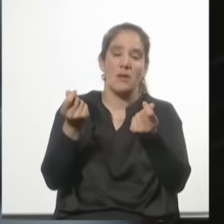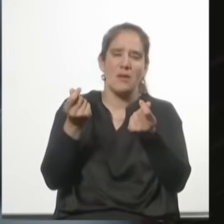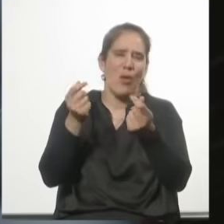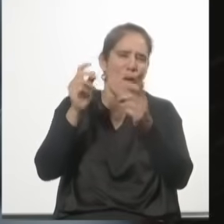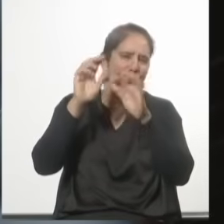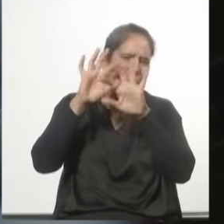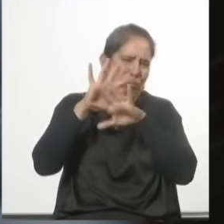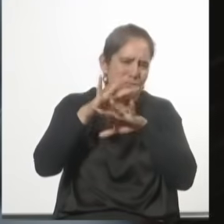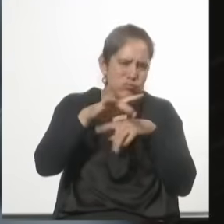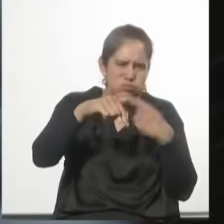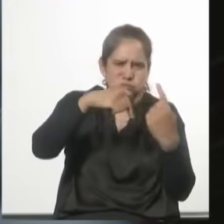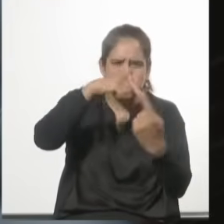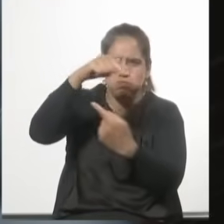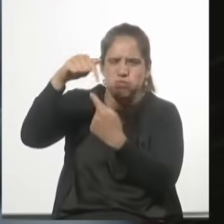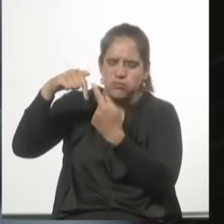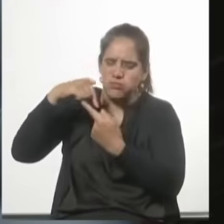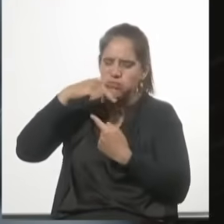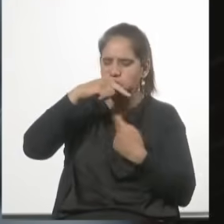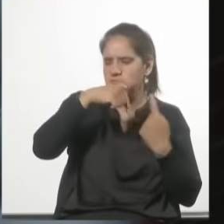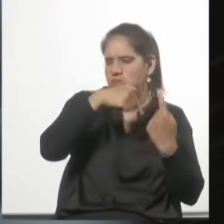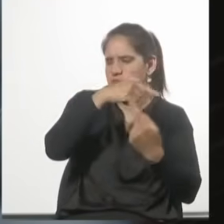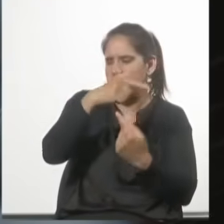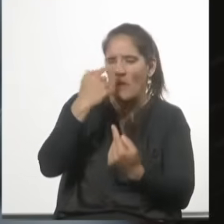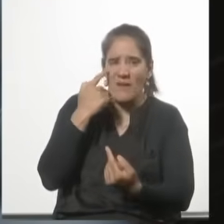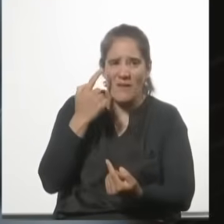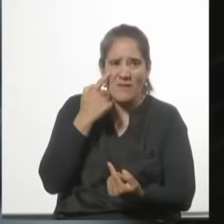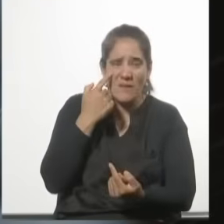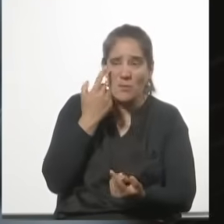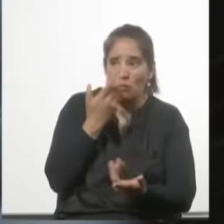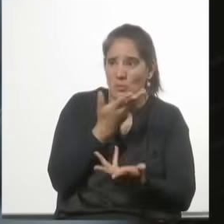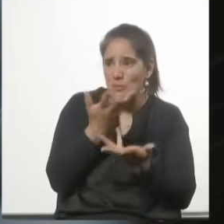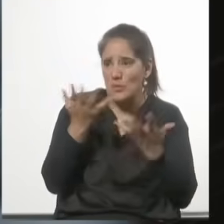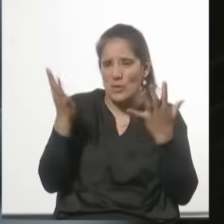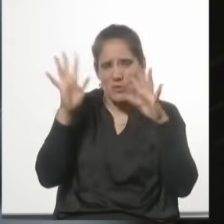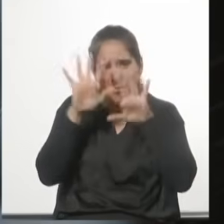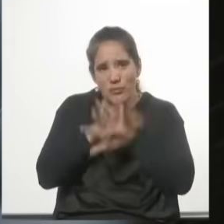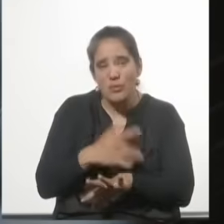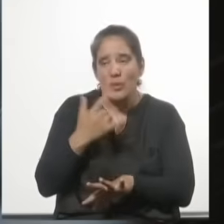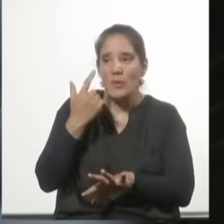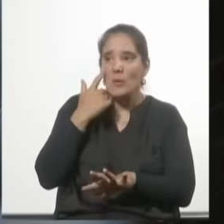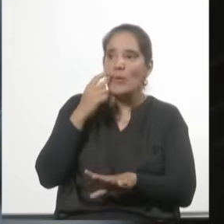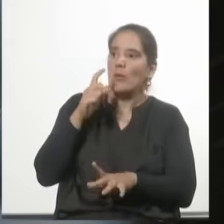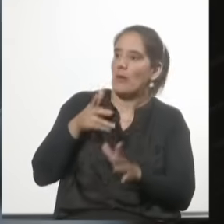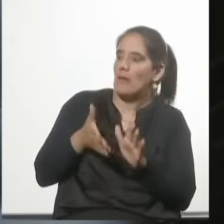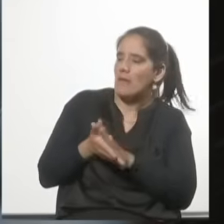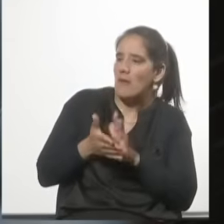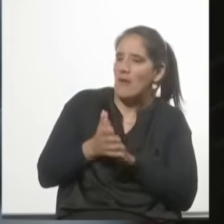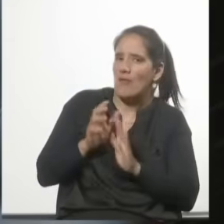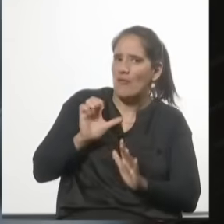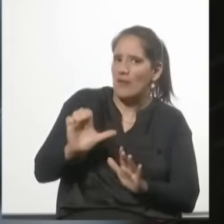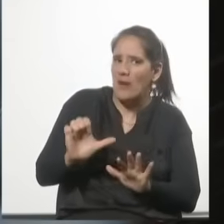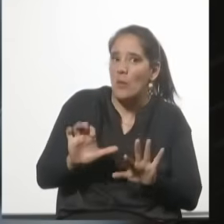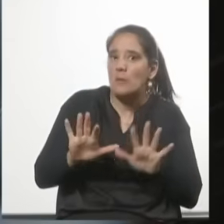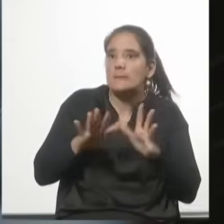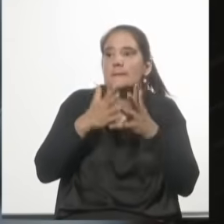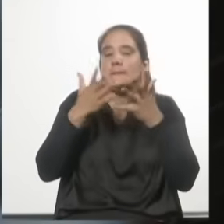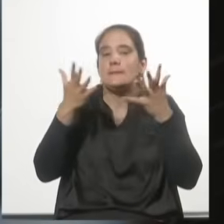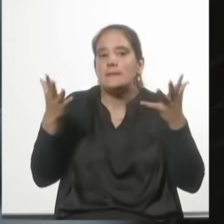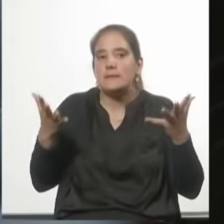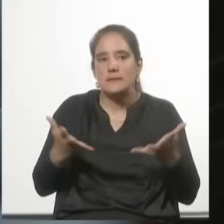que venimos de ver releva y revela acciones, omisiones de naturaleza fraudulenta, señora